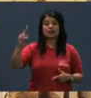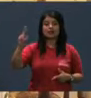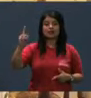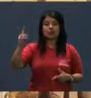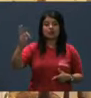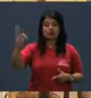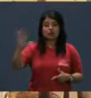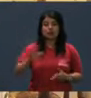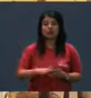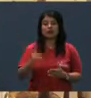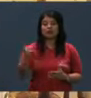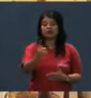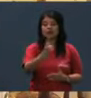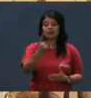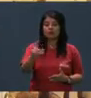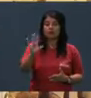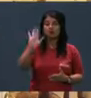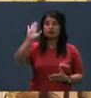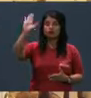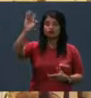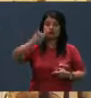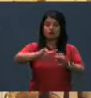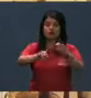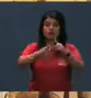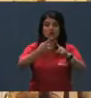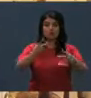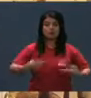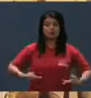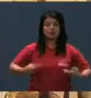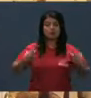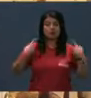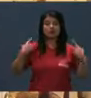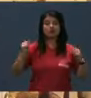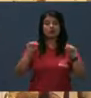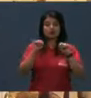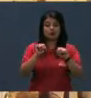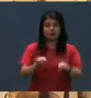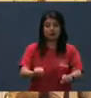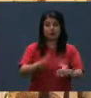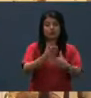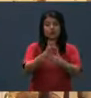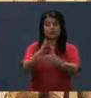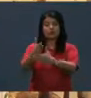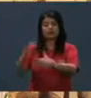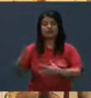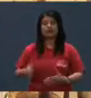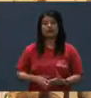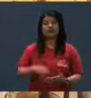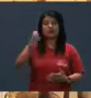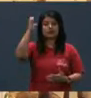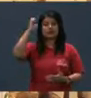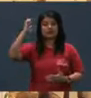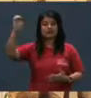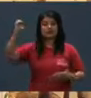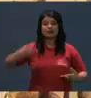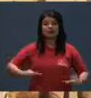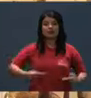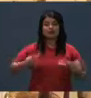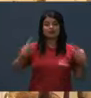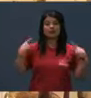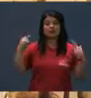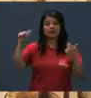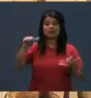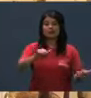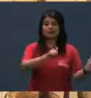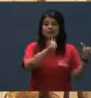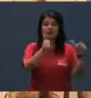los tiempos, merezcamos por tu Hijo Jesucristo compartir la vida eterna y